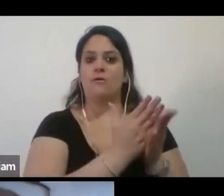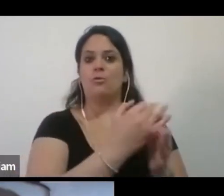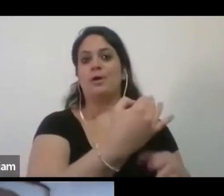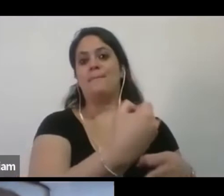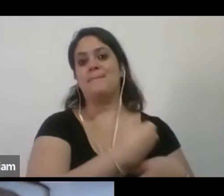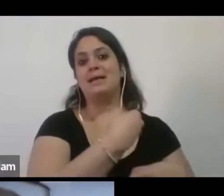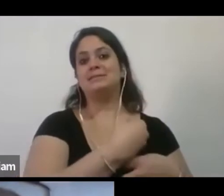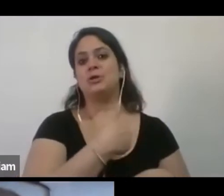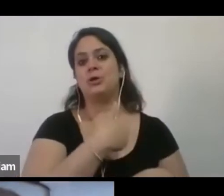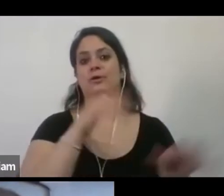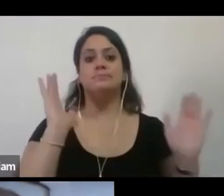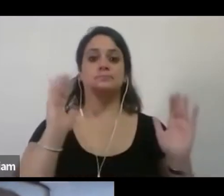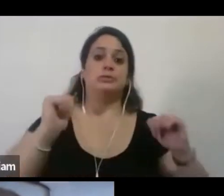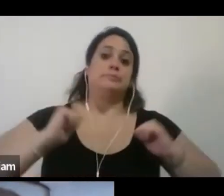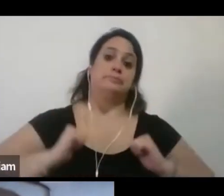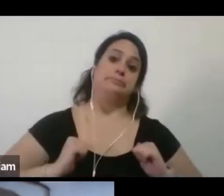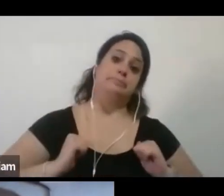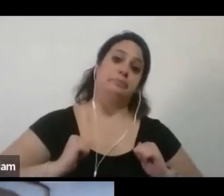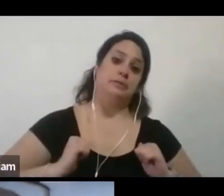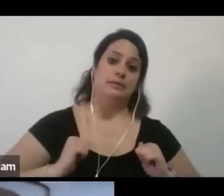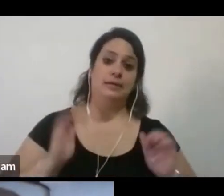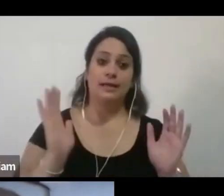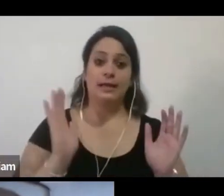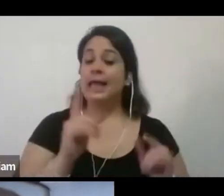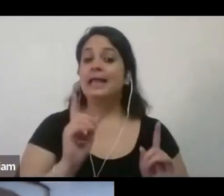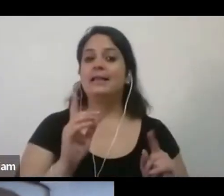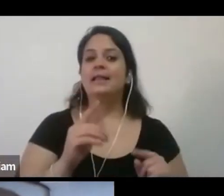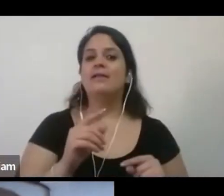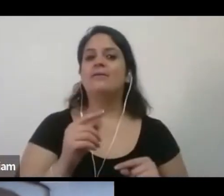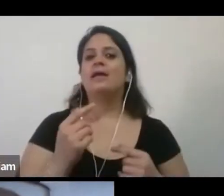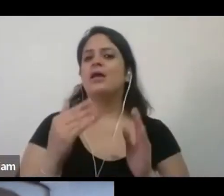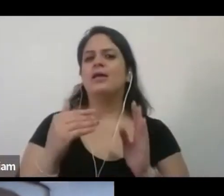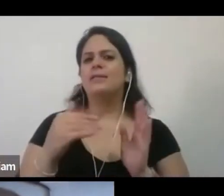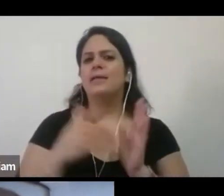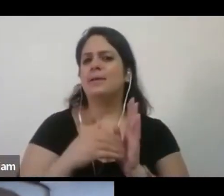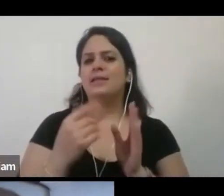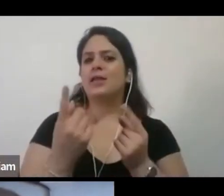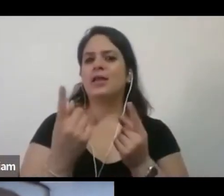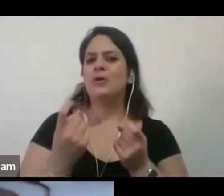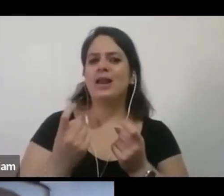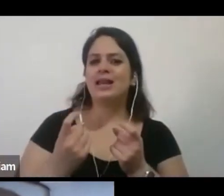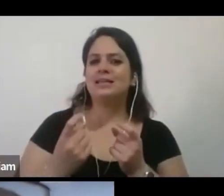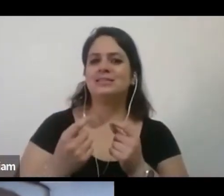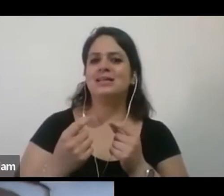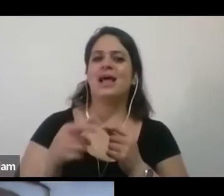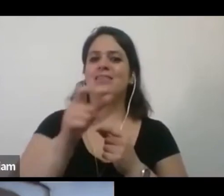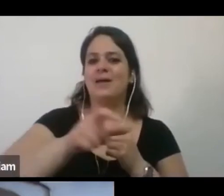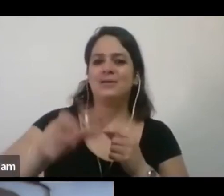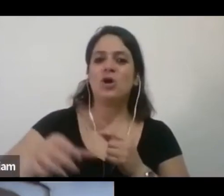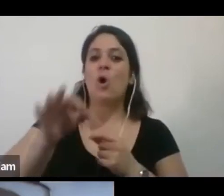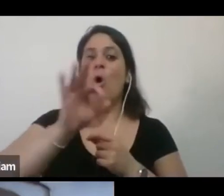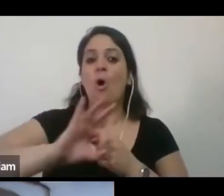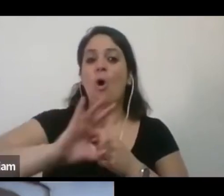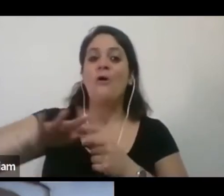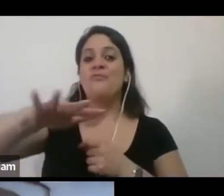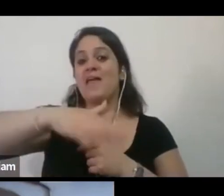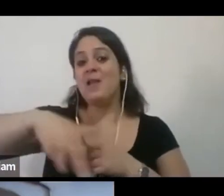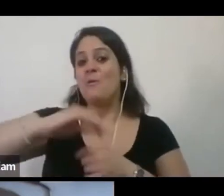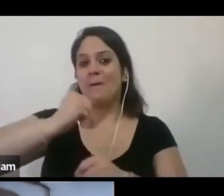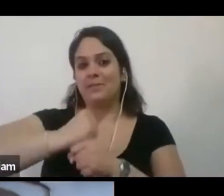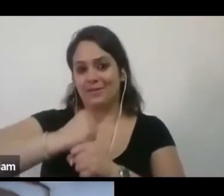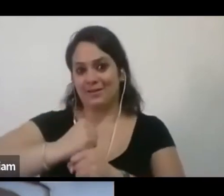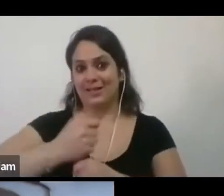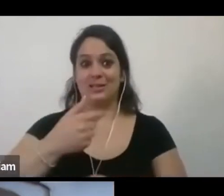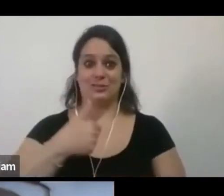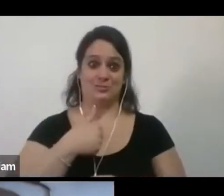no es la necesidad de la institución, no es la necesidad de las personas con las que yo estoy trabajando. Entonces nuestro rol,